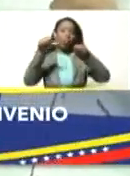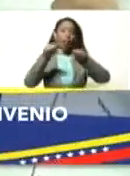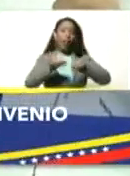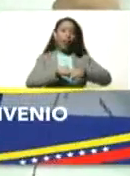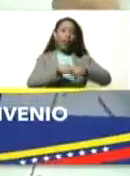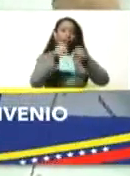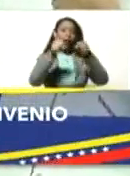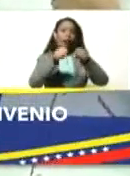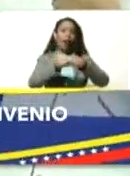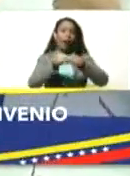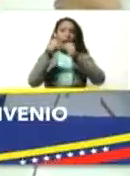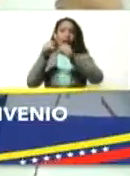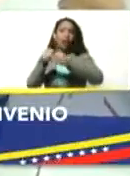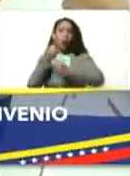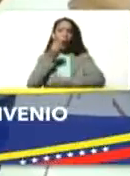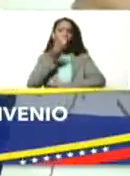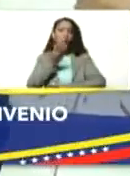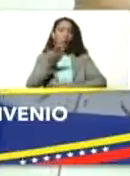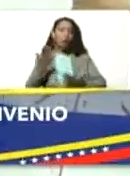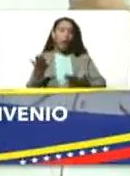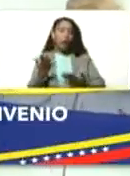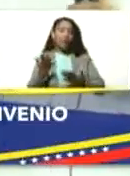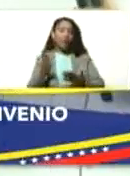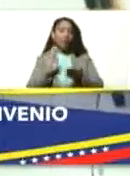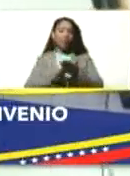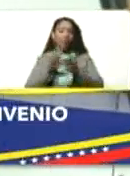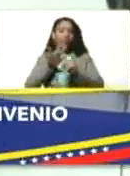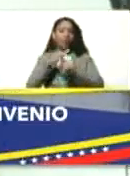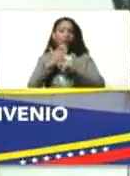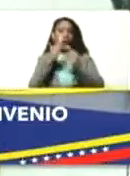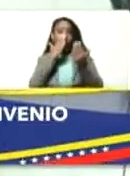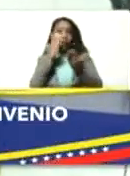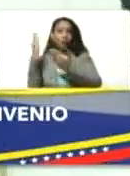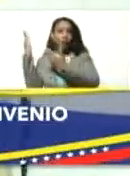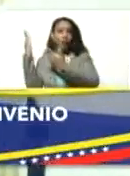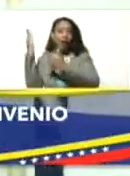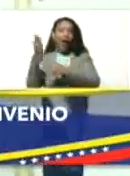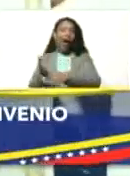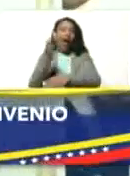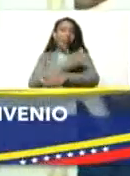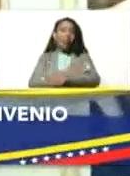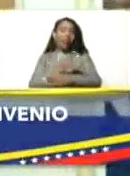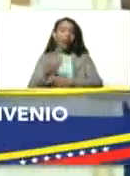daños, bueno, que pusieron la situación así, antes,